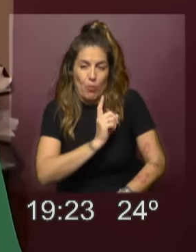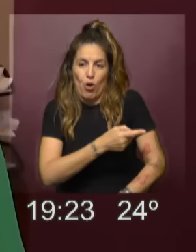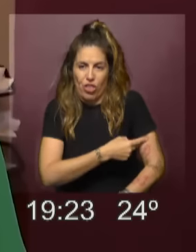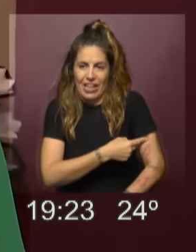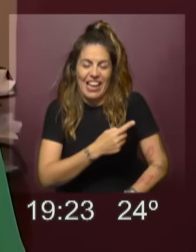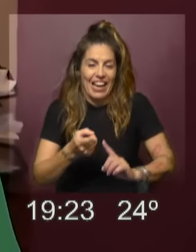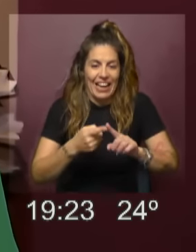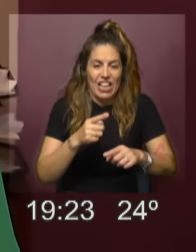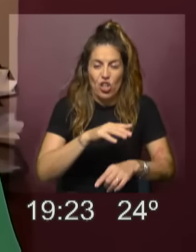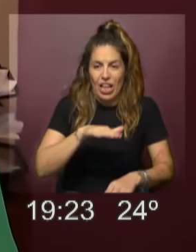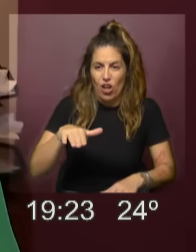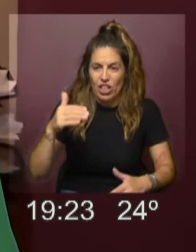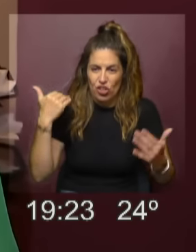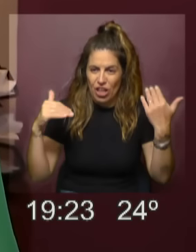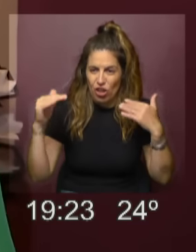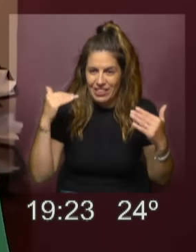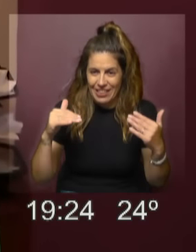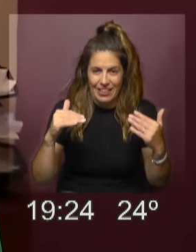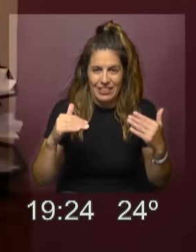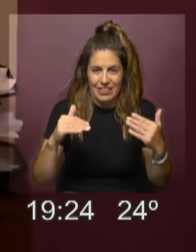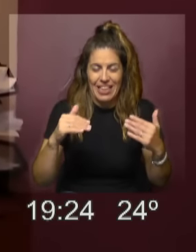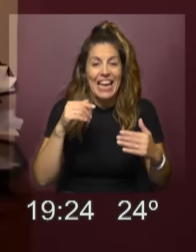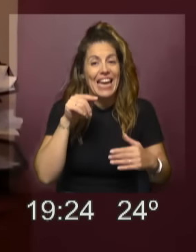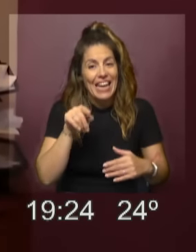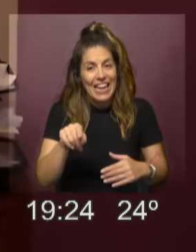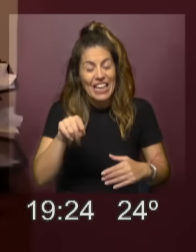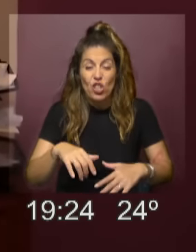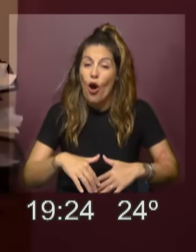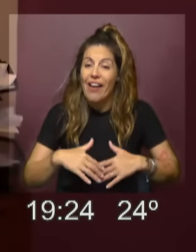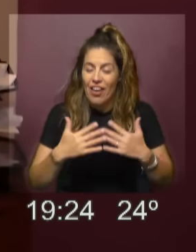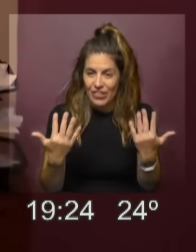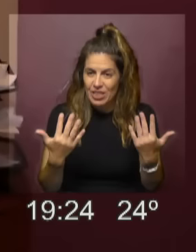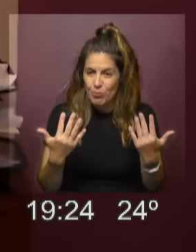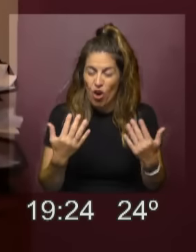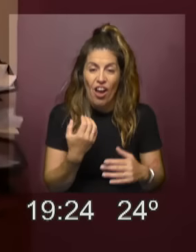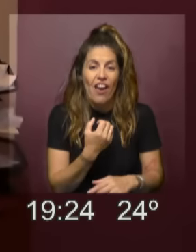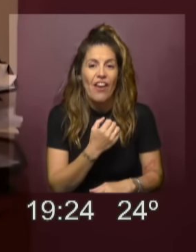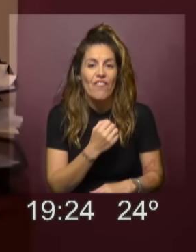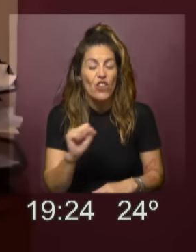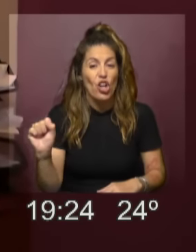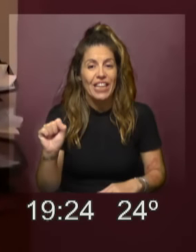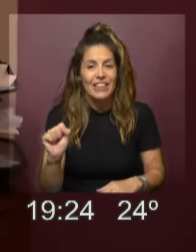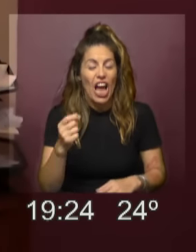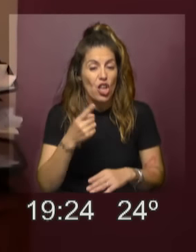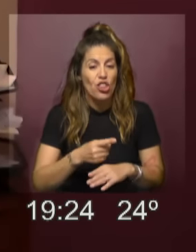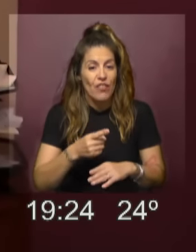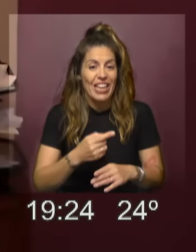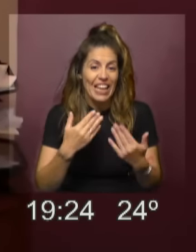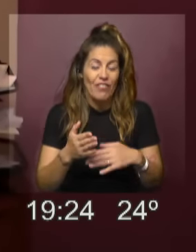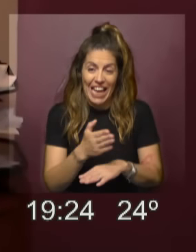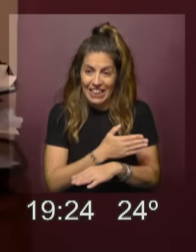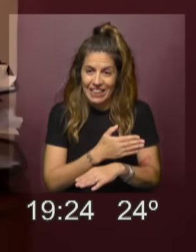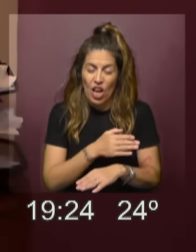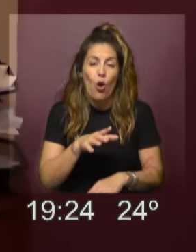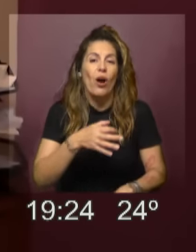relación a los niños, niñas y adolescentes. Y eso es gravísimo y violenta los deberes de los que hablé antes. Y cuando ese discurso